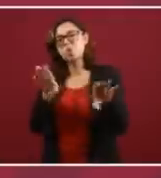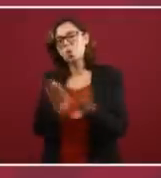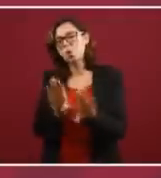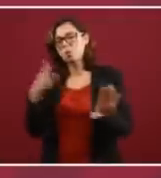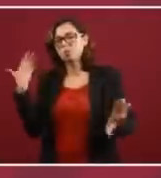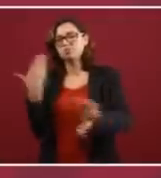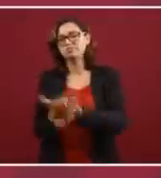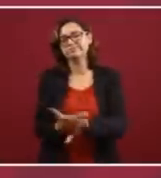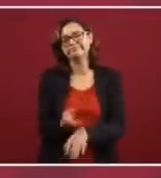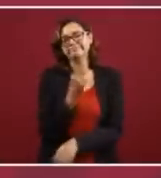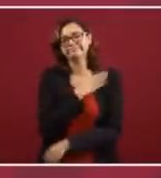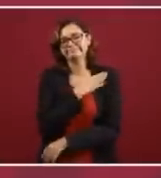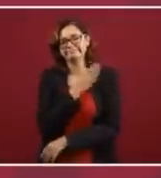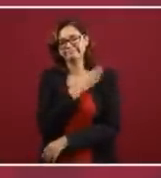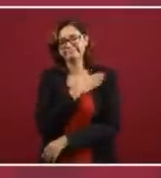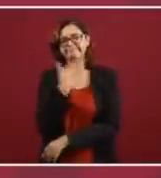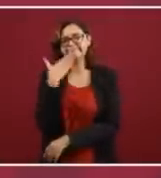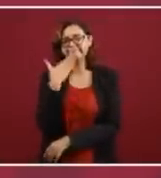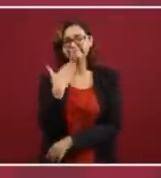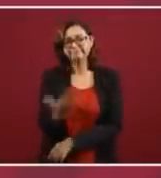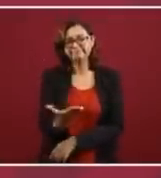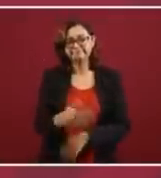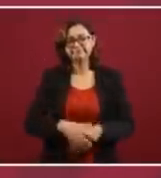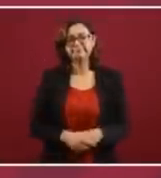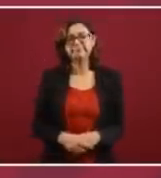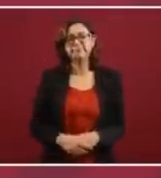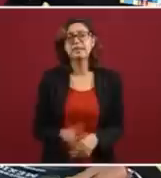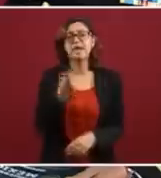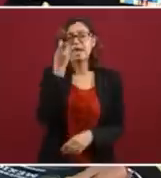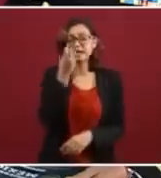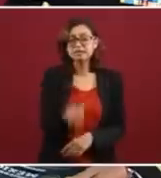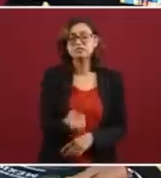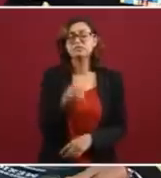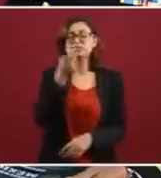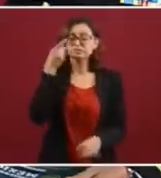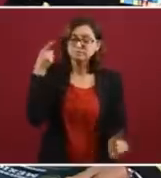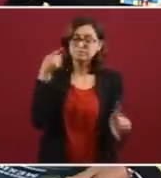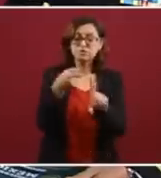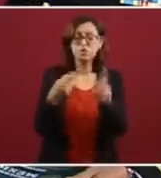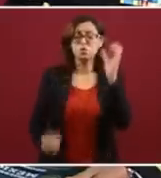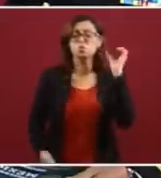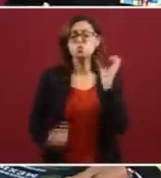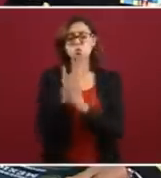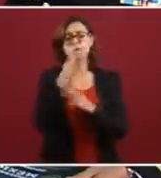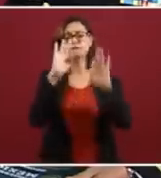bien. Por eso, esa es la nueva